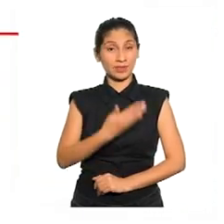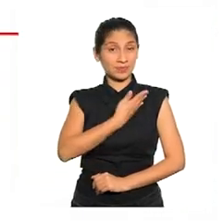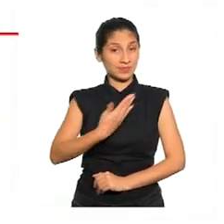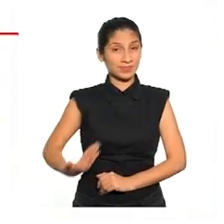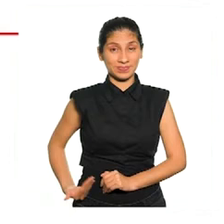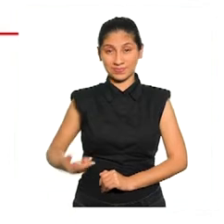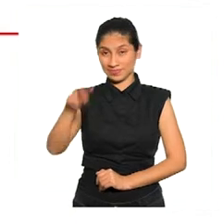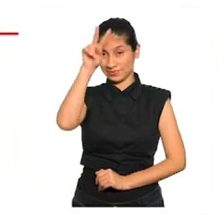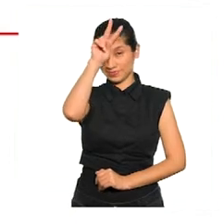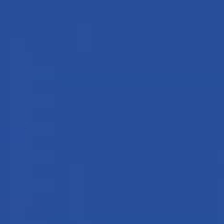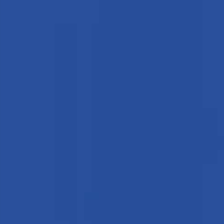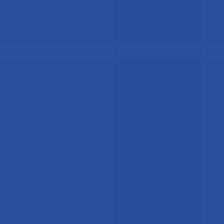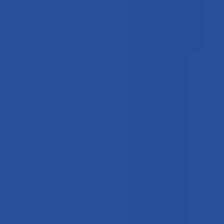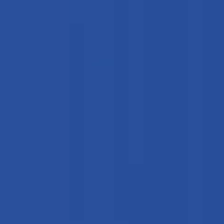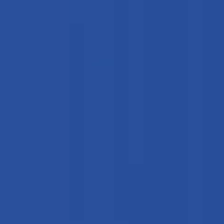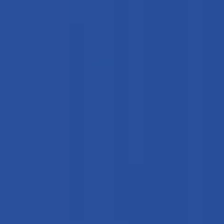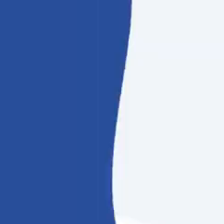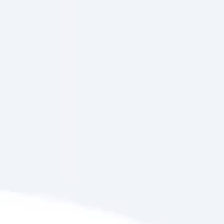Gobierno del Perú.